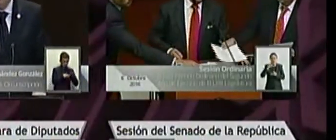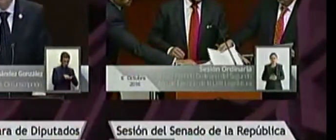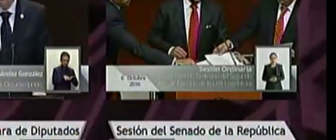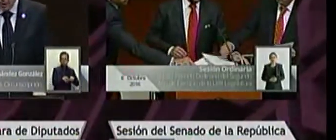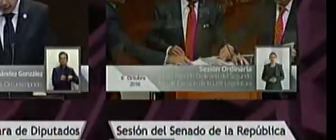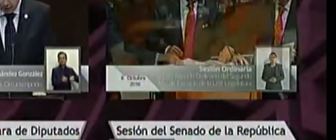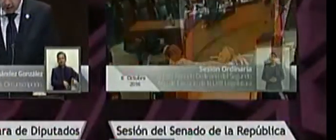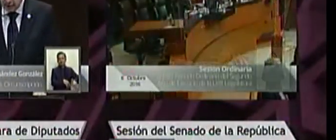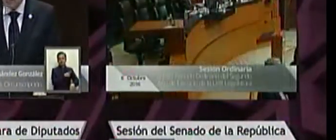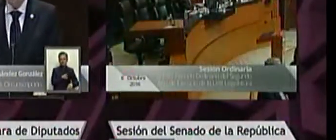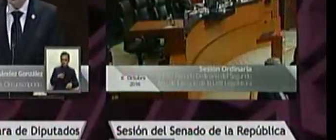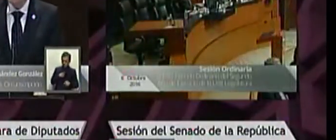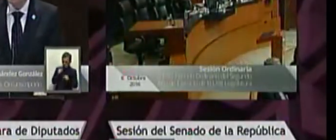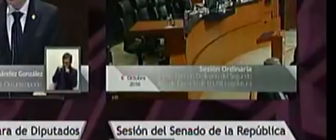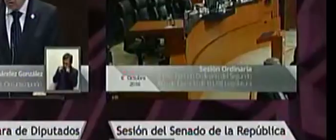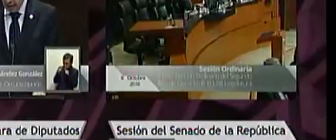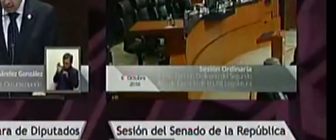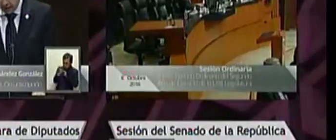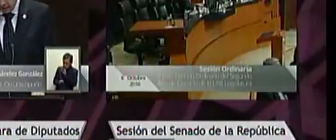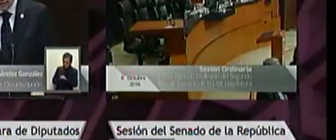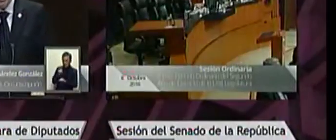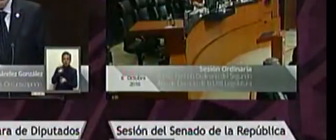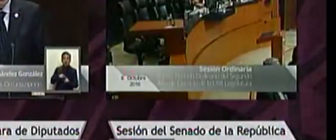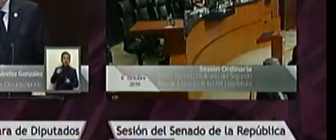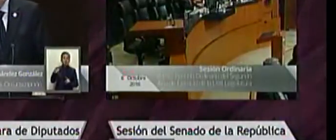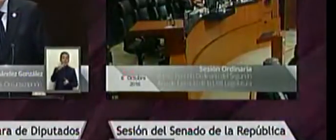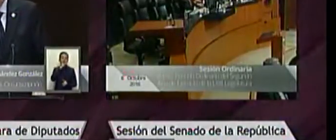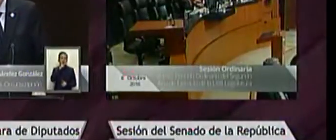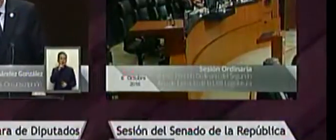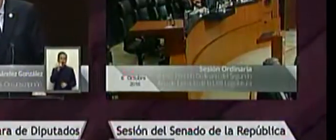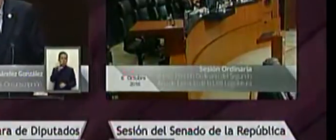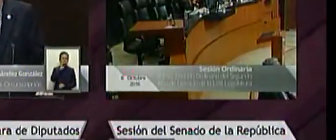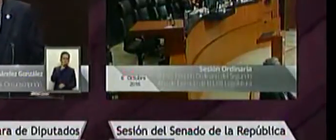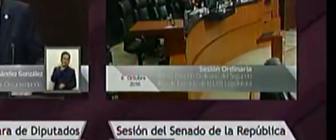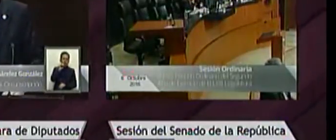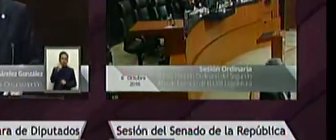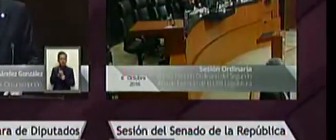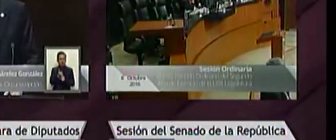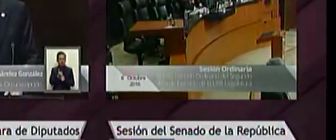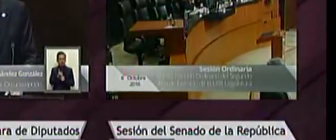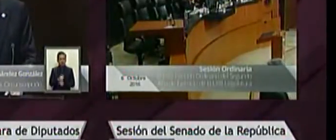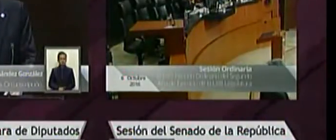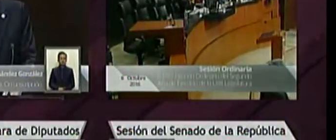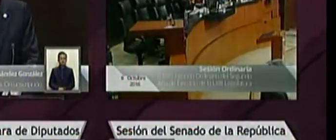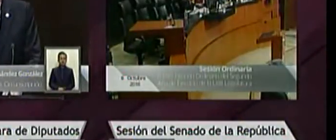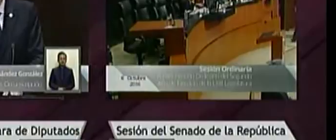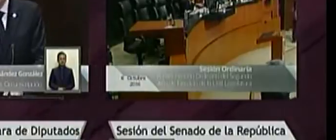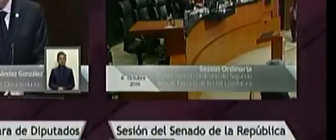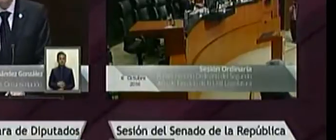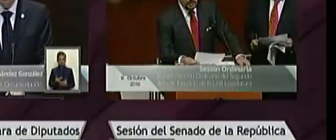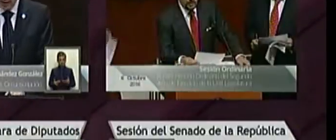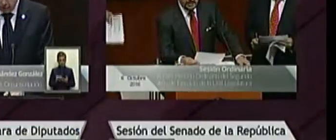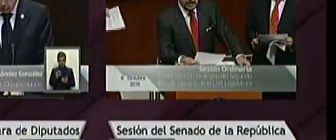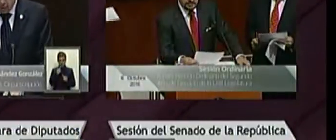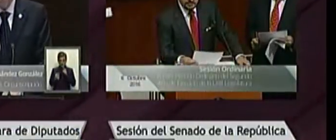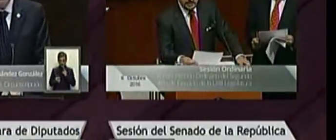hacerse cargo del cuidado del papá o de la mamá, de la abuelita o del abuelito. Con el dictamen que hoy